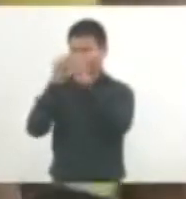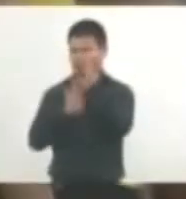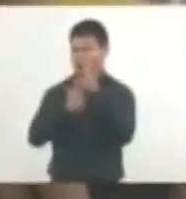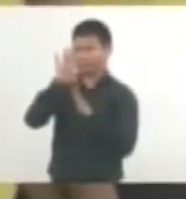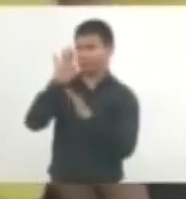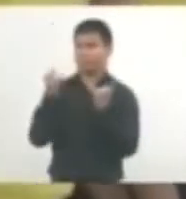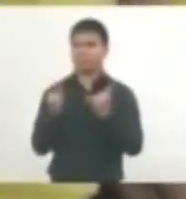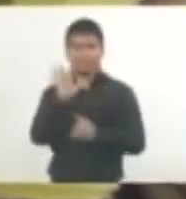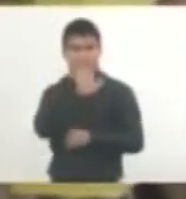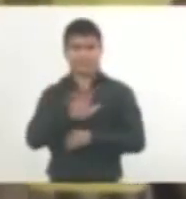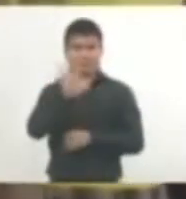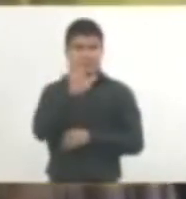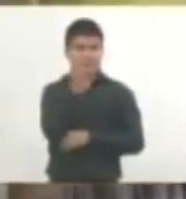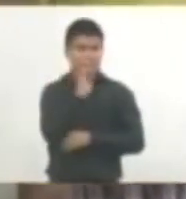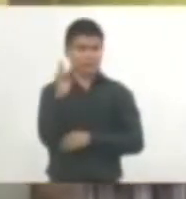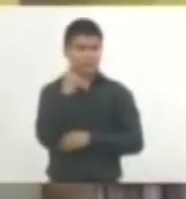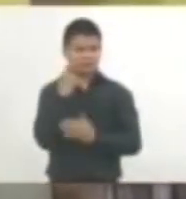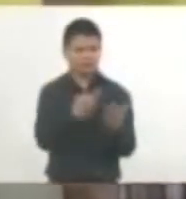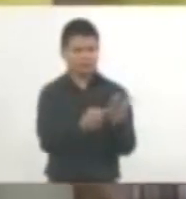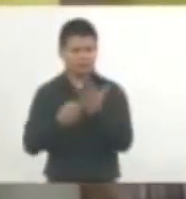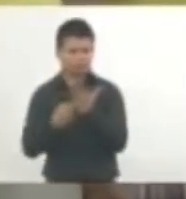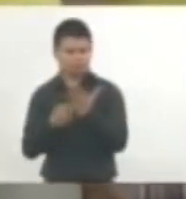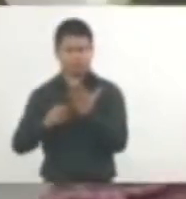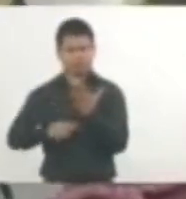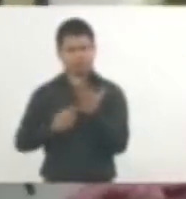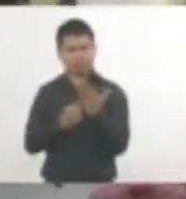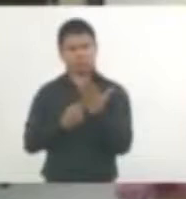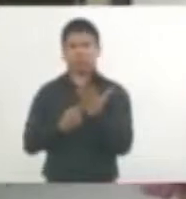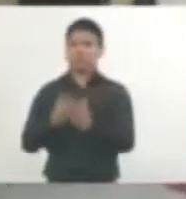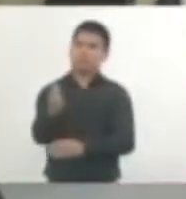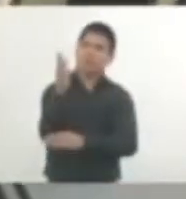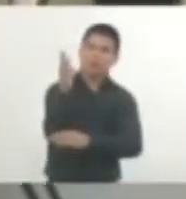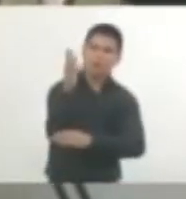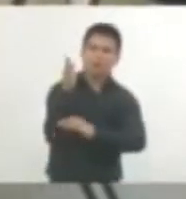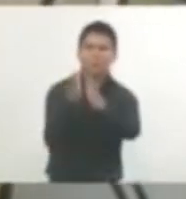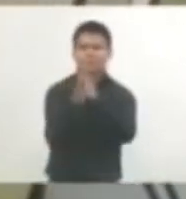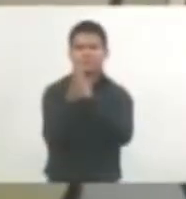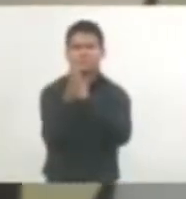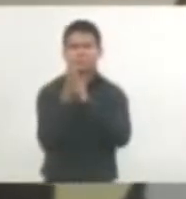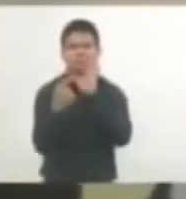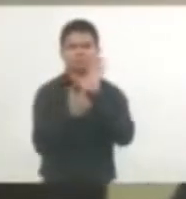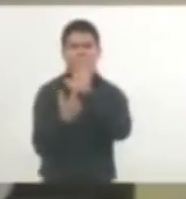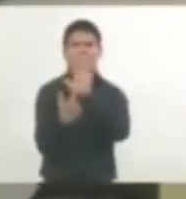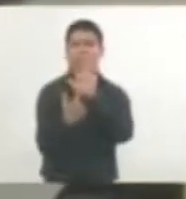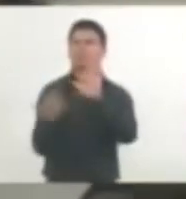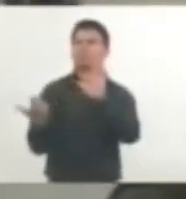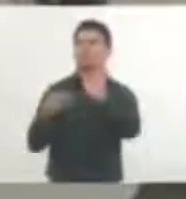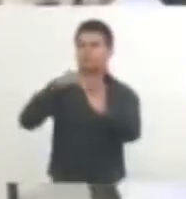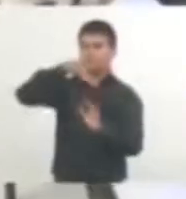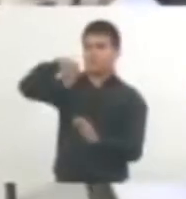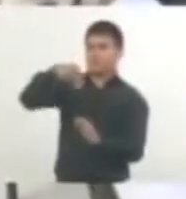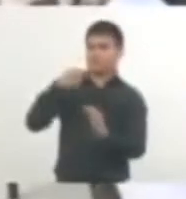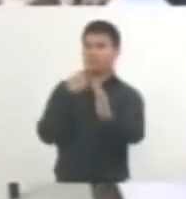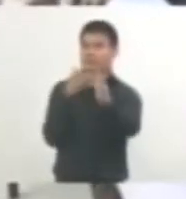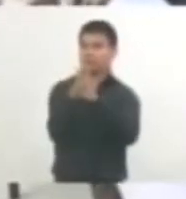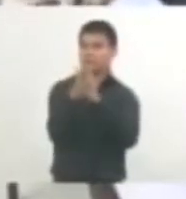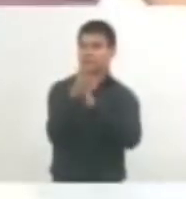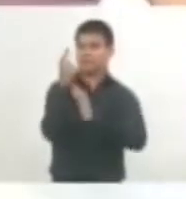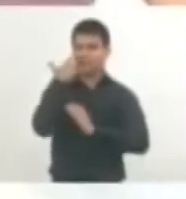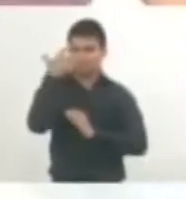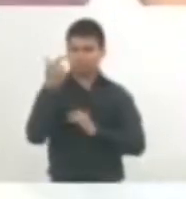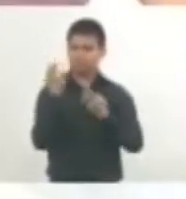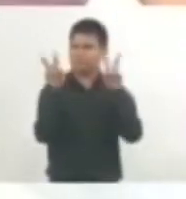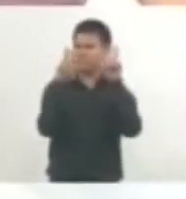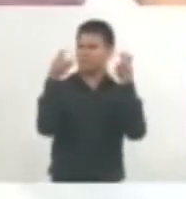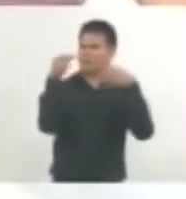de Barranquilla, Fernando Fiorillo, dio durante su rendición de cuentas realizada este miércoles. Durante el evento, se resaltaron aspectos como